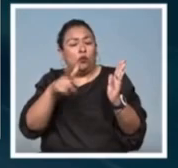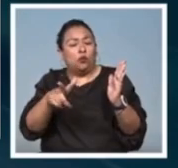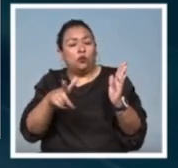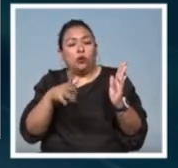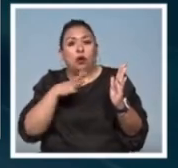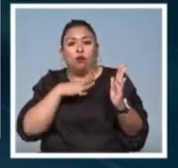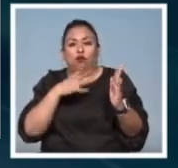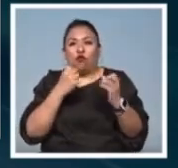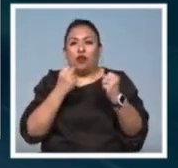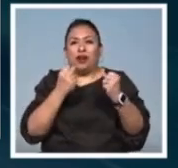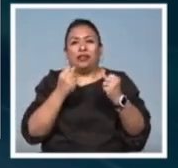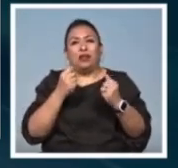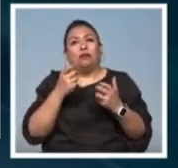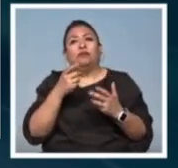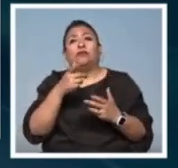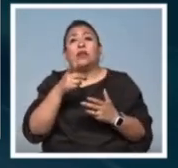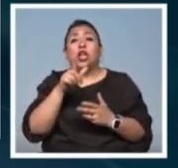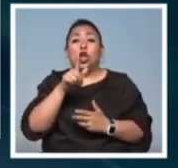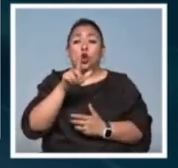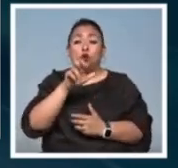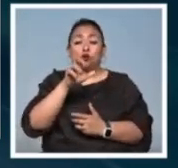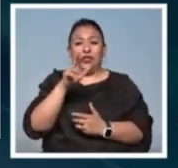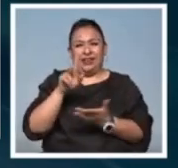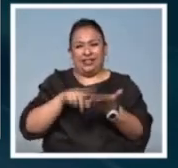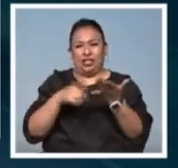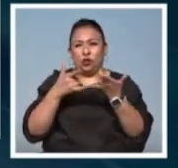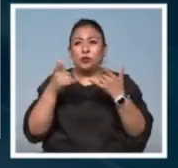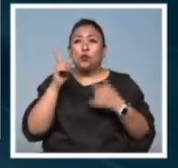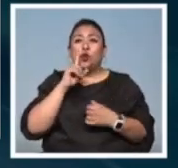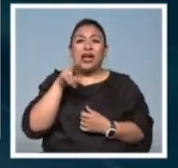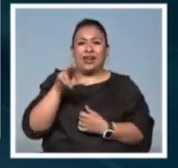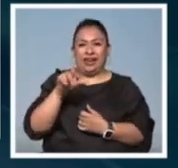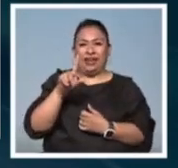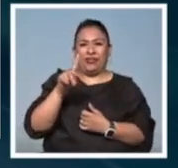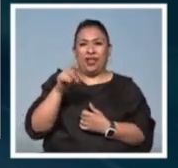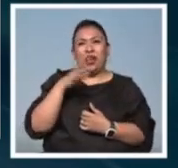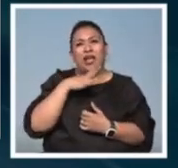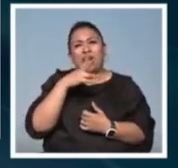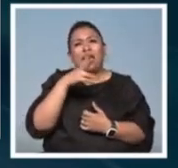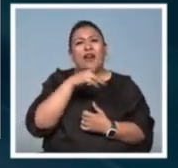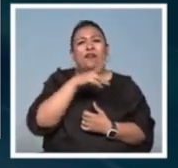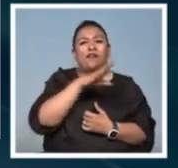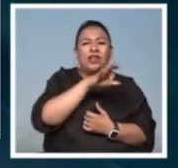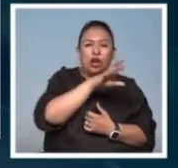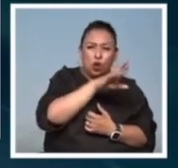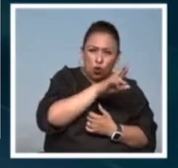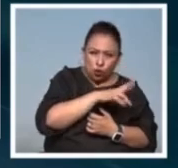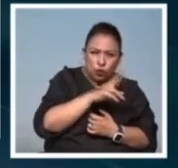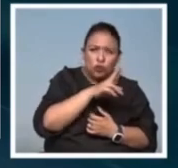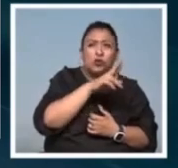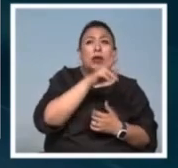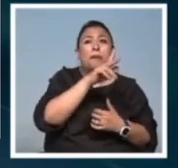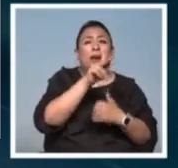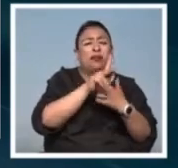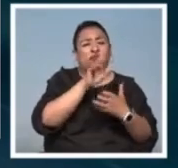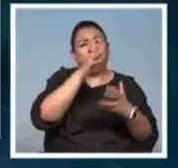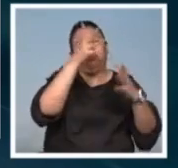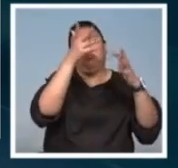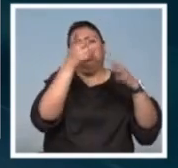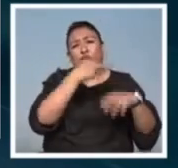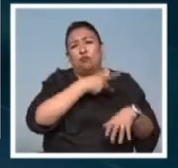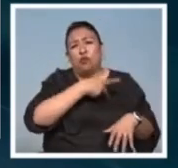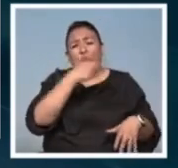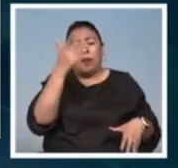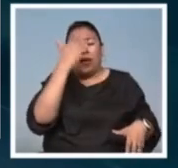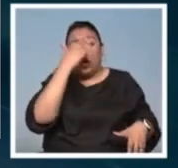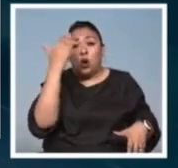radioactiva. Luciérnaga narra la historia de Natalia, quien transita entre Bielorrusia, país marcado por el caos, la miseria y la